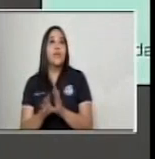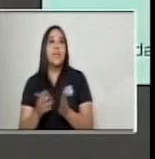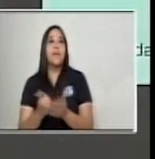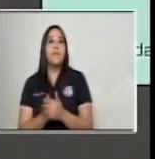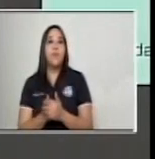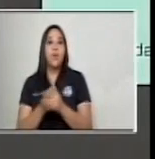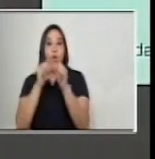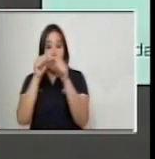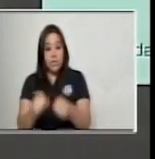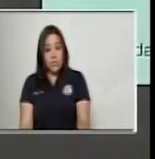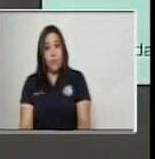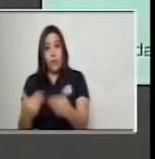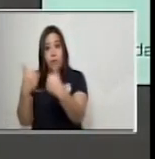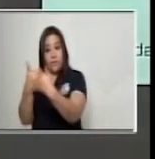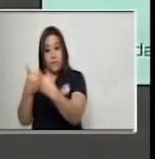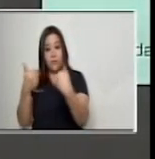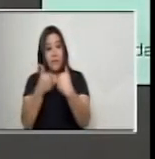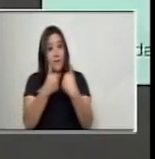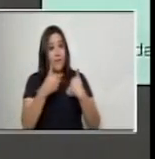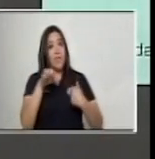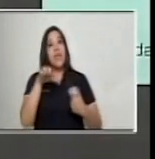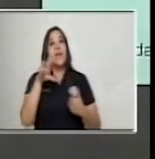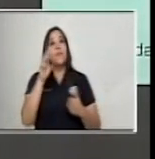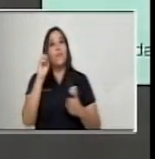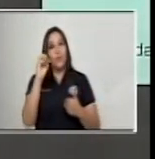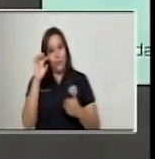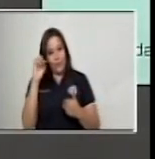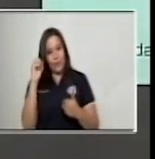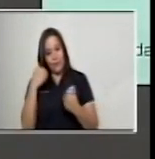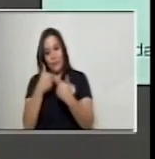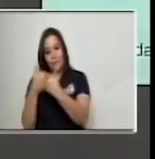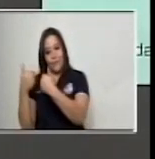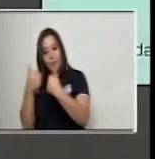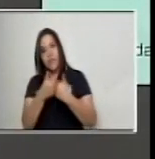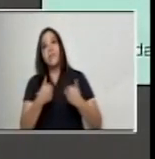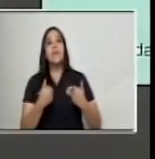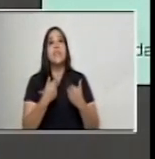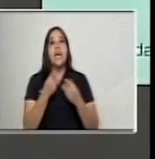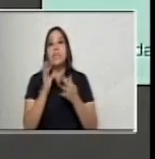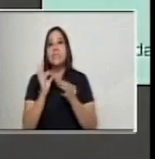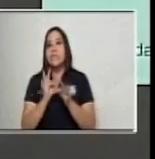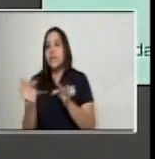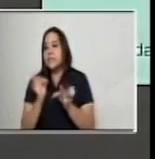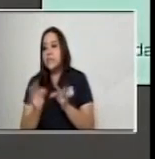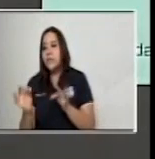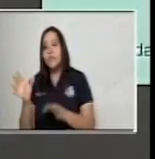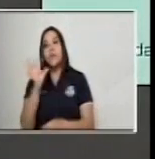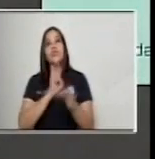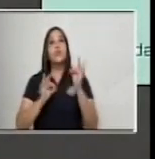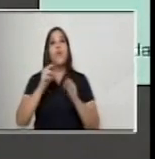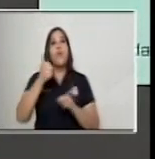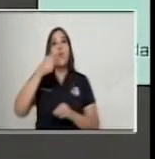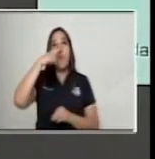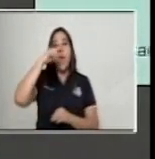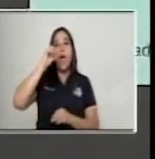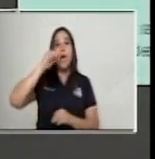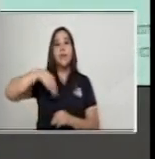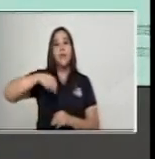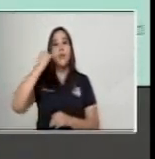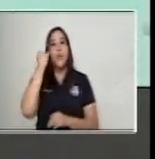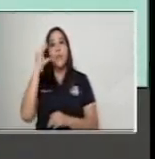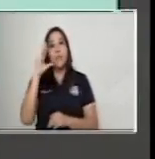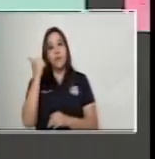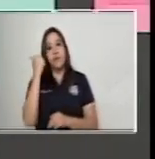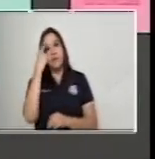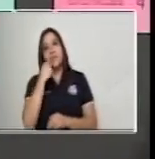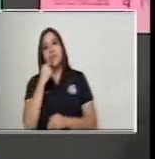se pueden dividir en proposiciones simples o atómicas o proposiciones compuestas o moleculares.